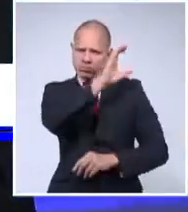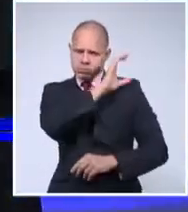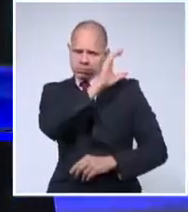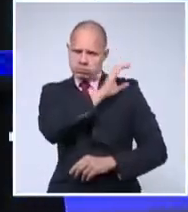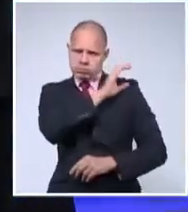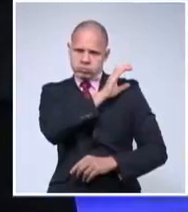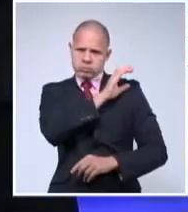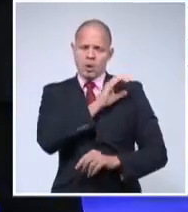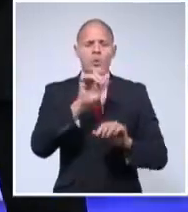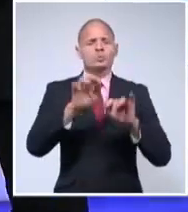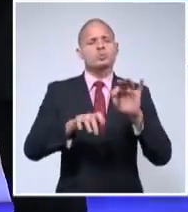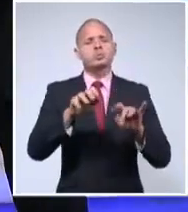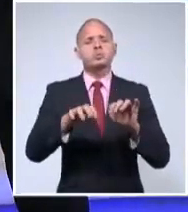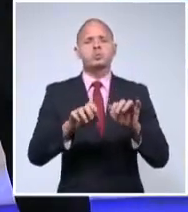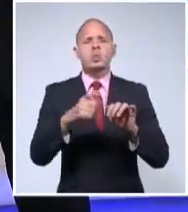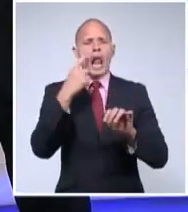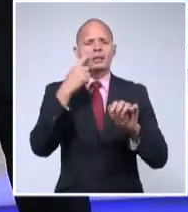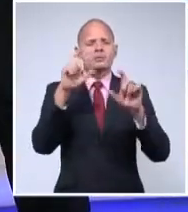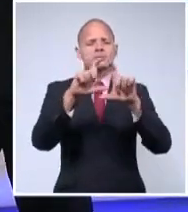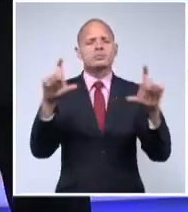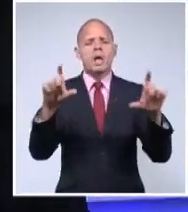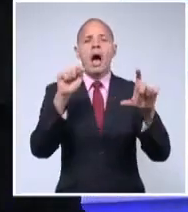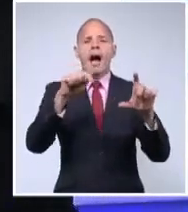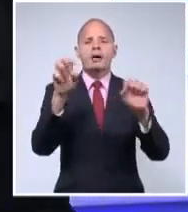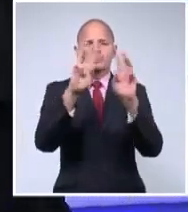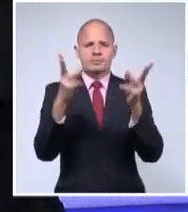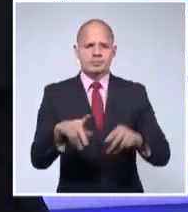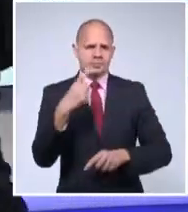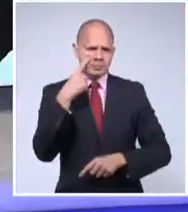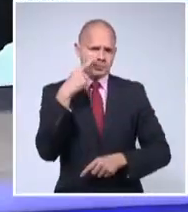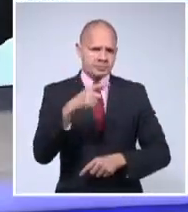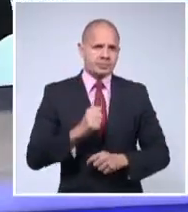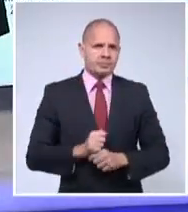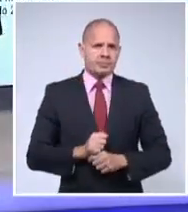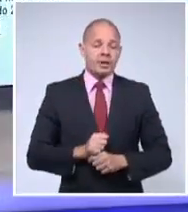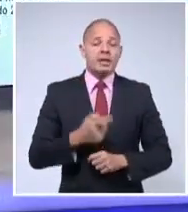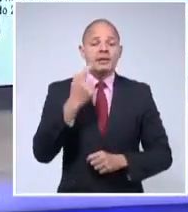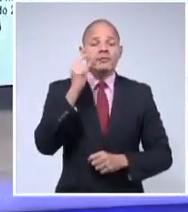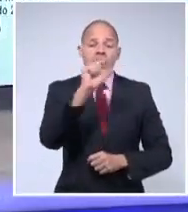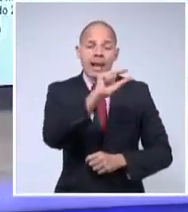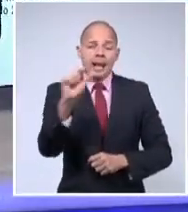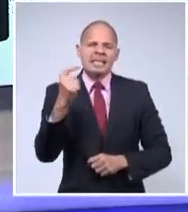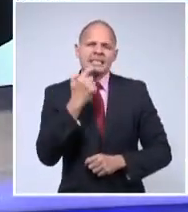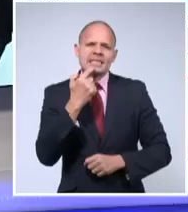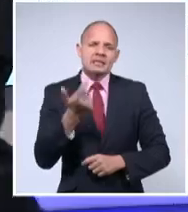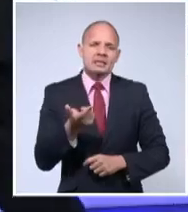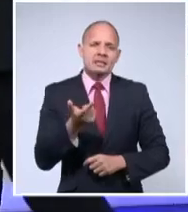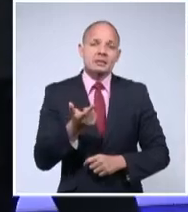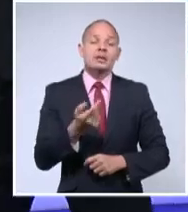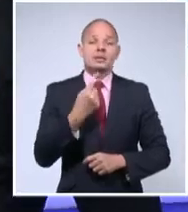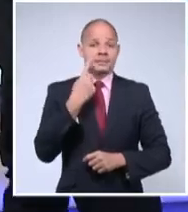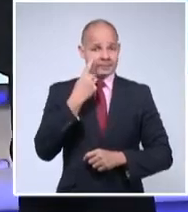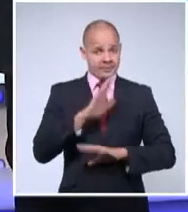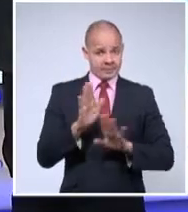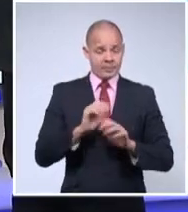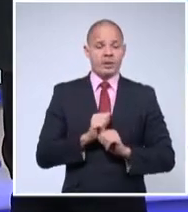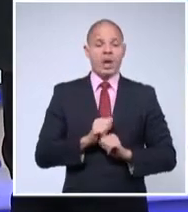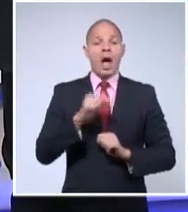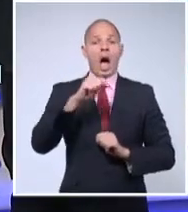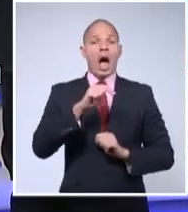decía lo siguiente: vamos hasta el sitio Cuba Minrex, revisemos los elementos principales. El director general a cargo de Estados Unidos del